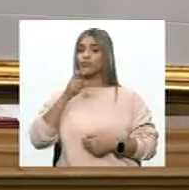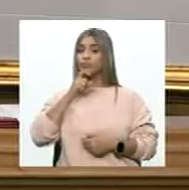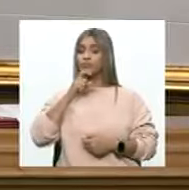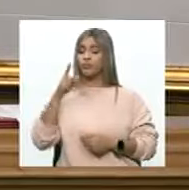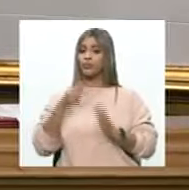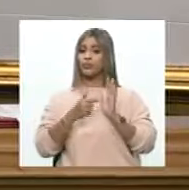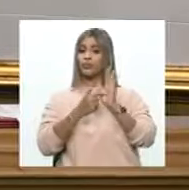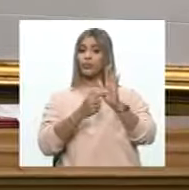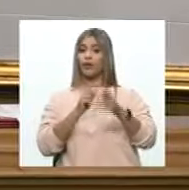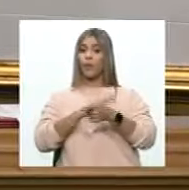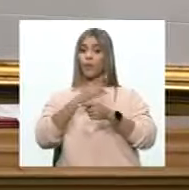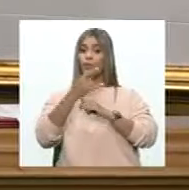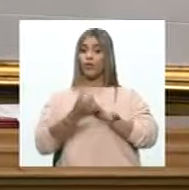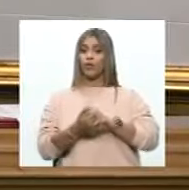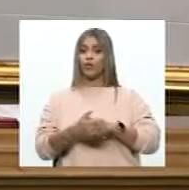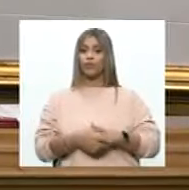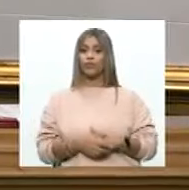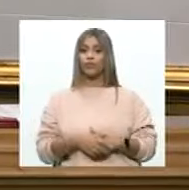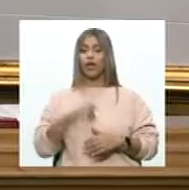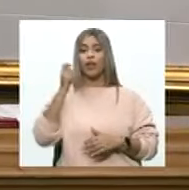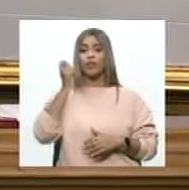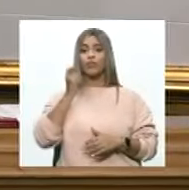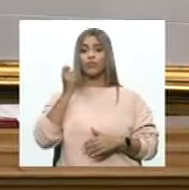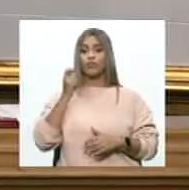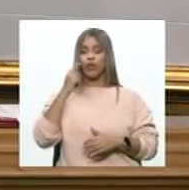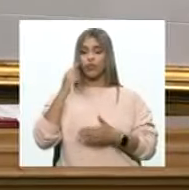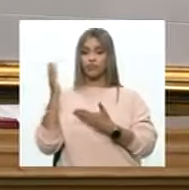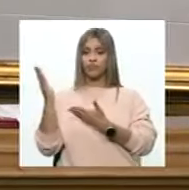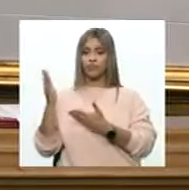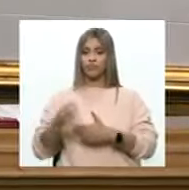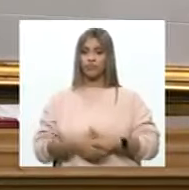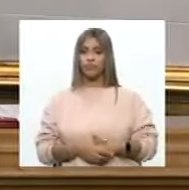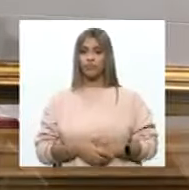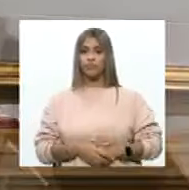que presente el proyecto al diputado Ramón Lobo.